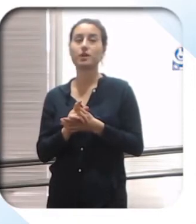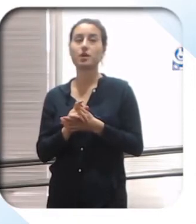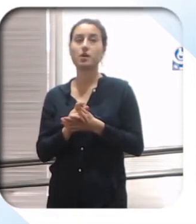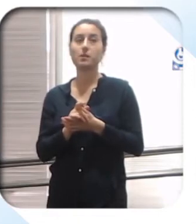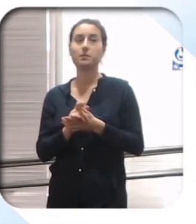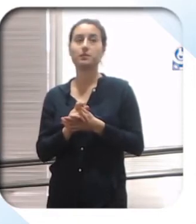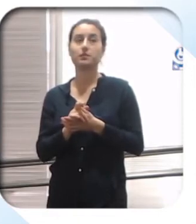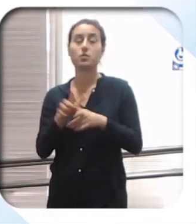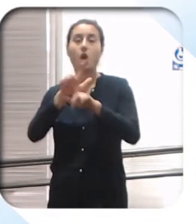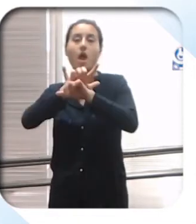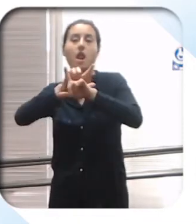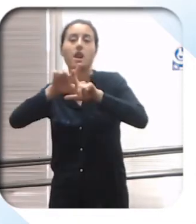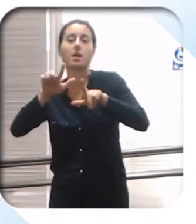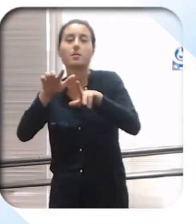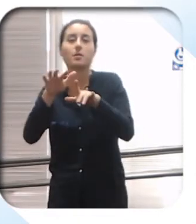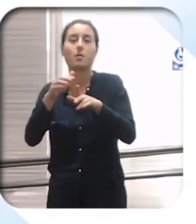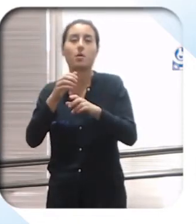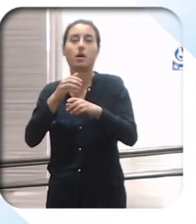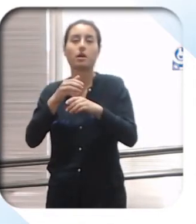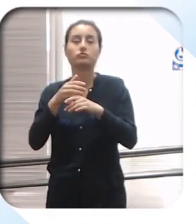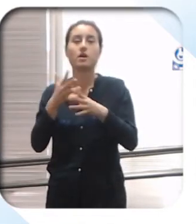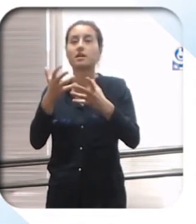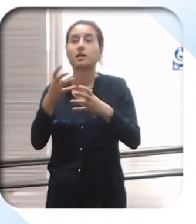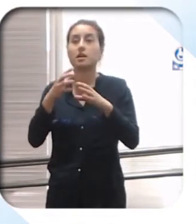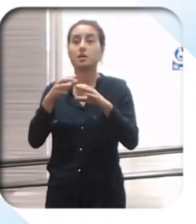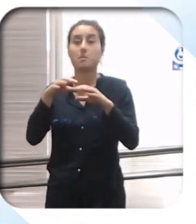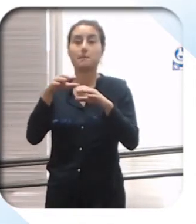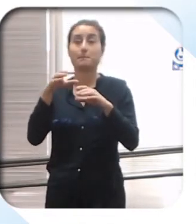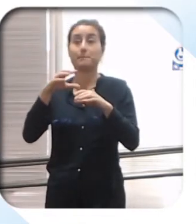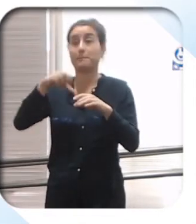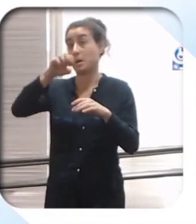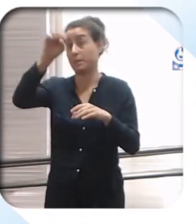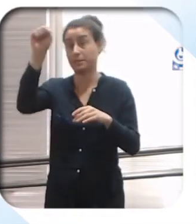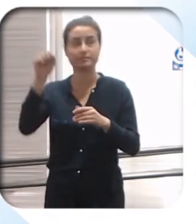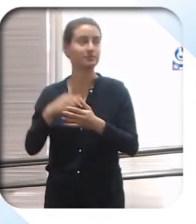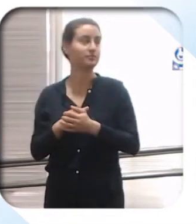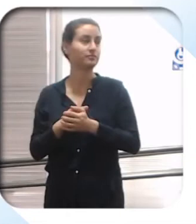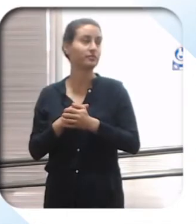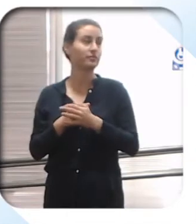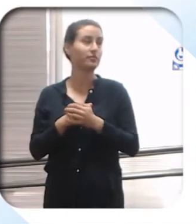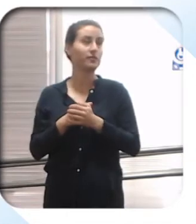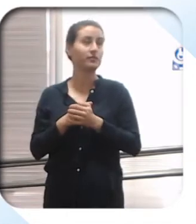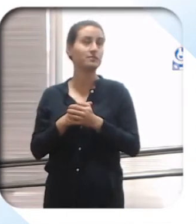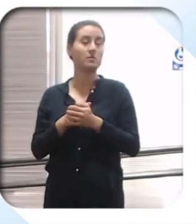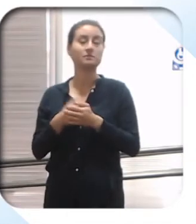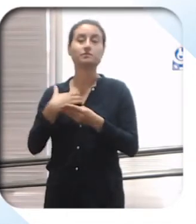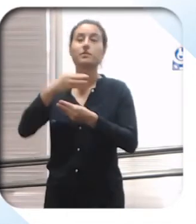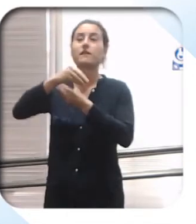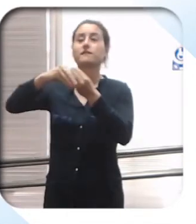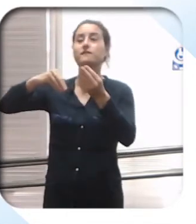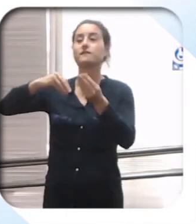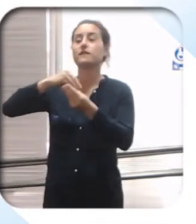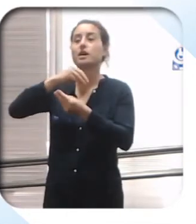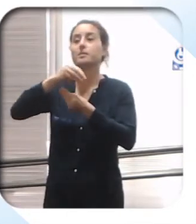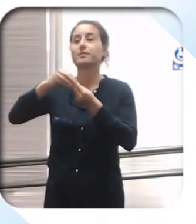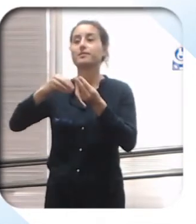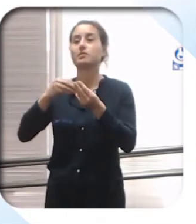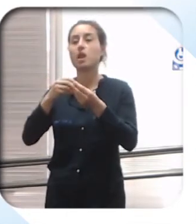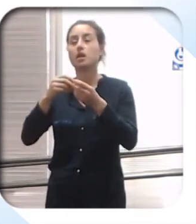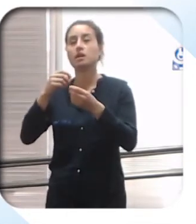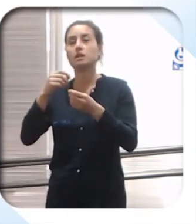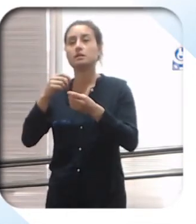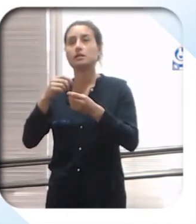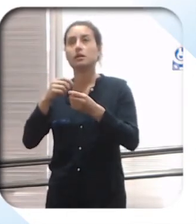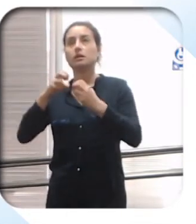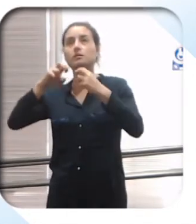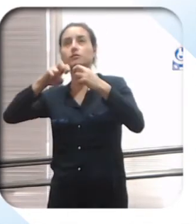honesta a veces con, ¿vieron el famoso tirano del tiempo? ¿No? Concentrarse con esa familia a pensar si